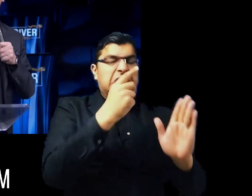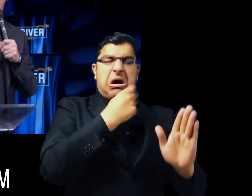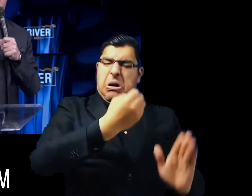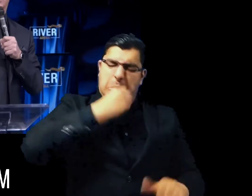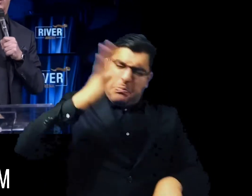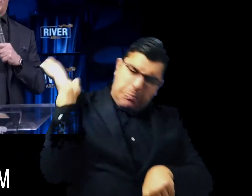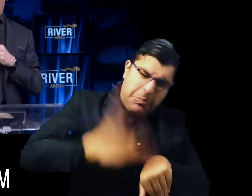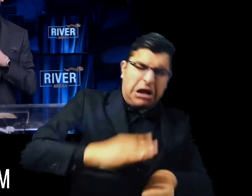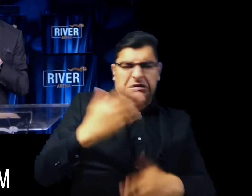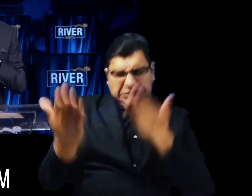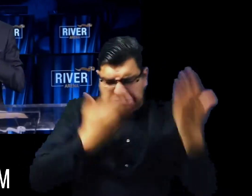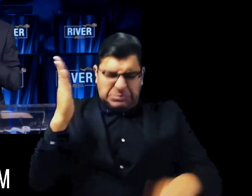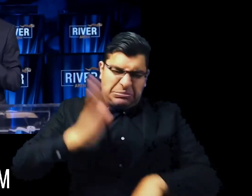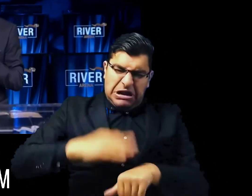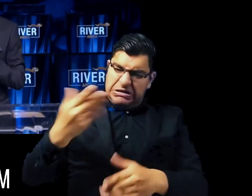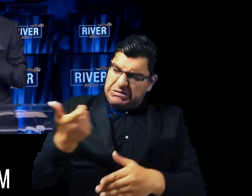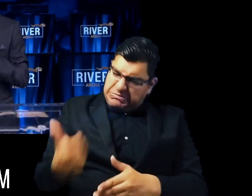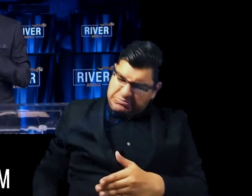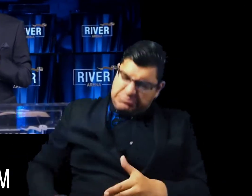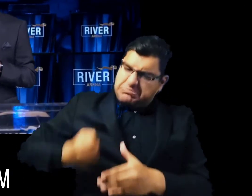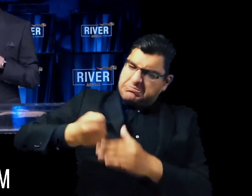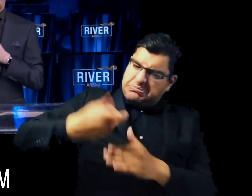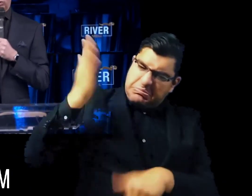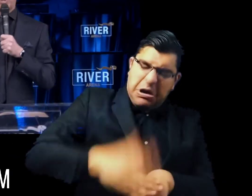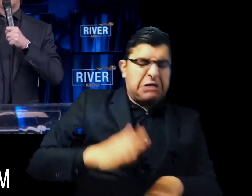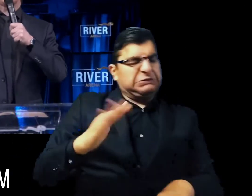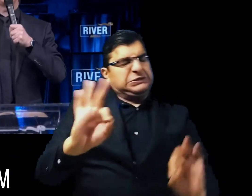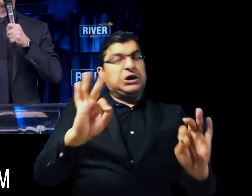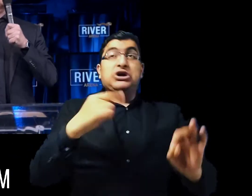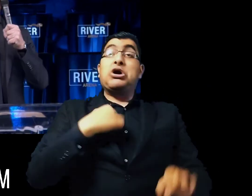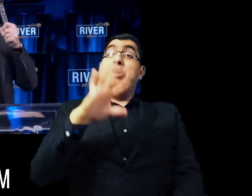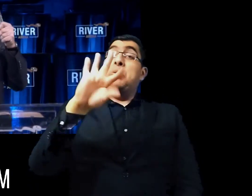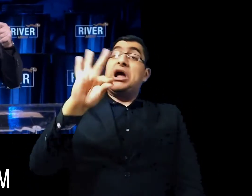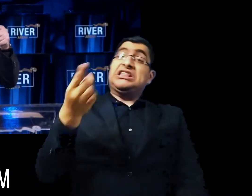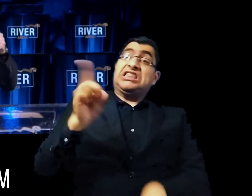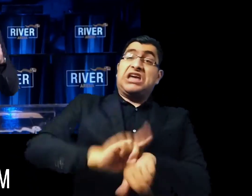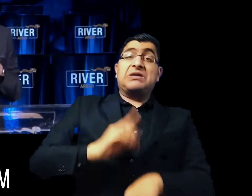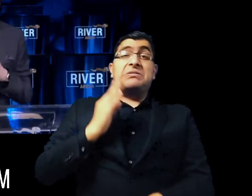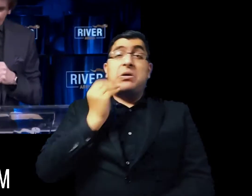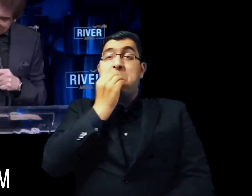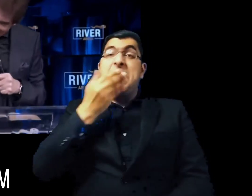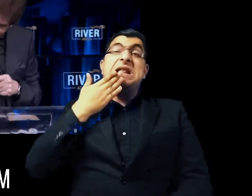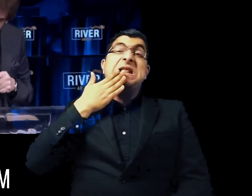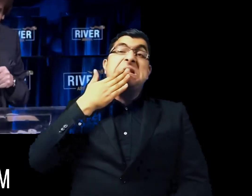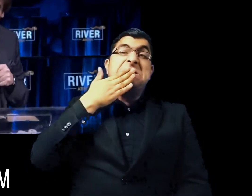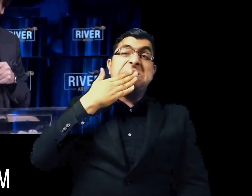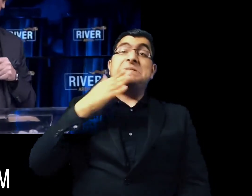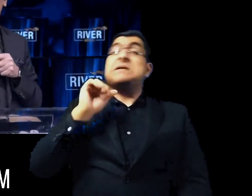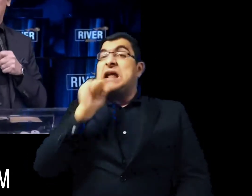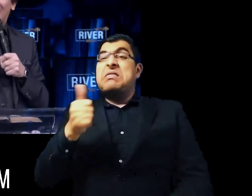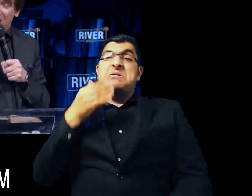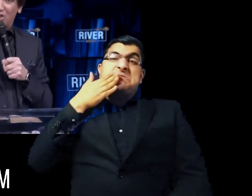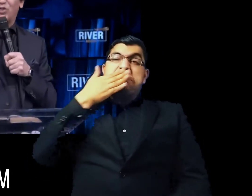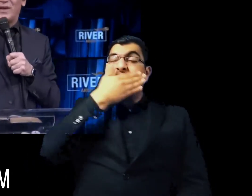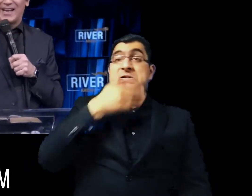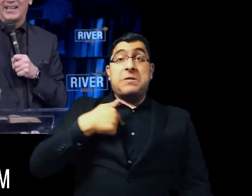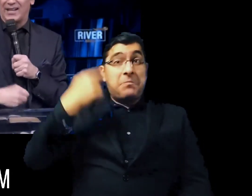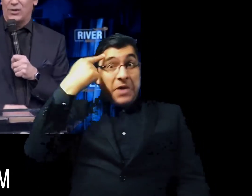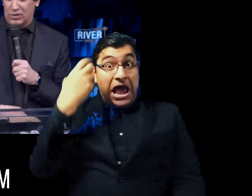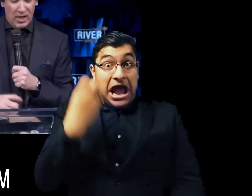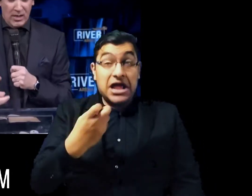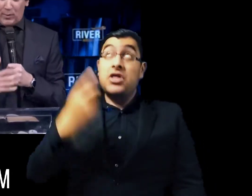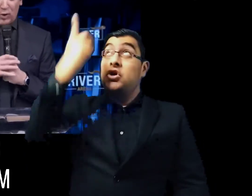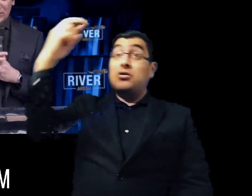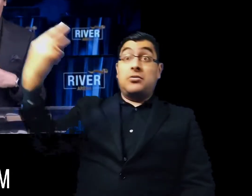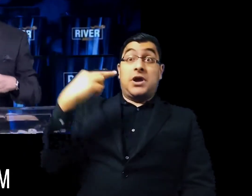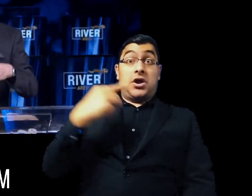más, estudia más, ofrenda más. Estuve 40 días ayunando, creyendo que eso va a agradar a